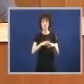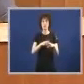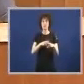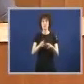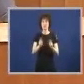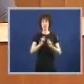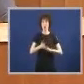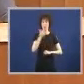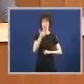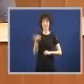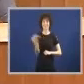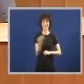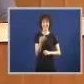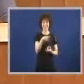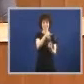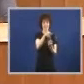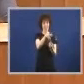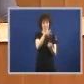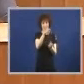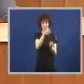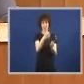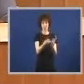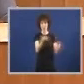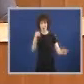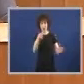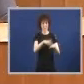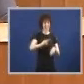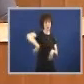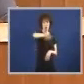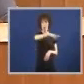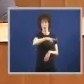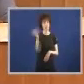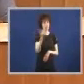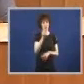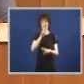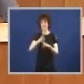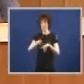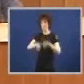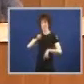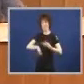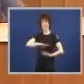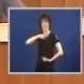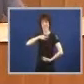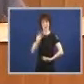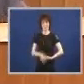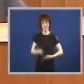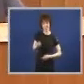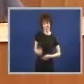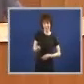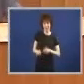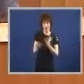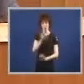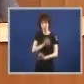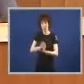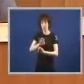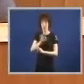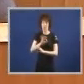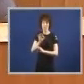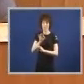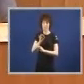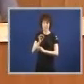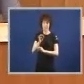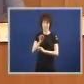de oportunidades non é a reducción de impostos ou a supresión de impostos para todo o mundo, sino a capacidade, a xeración de riqueza e a recaudación en